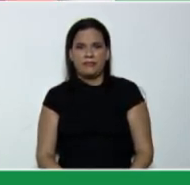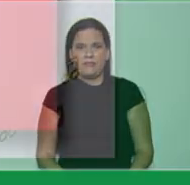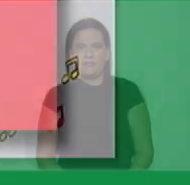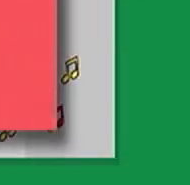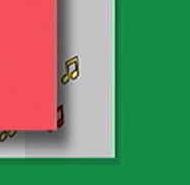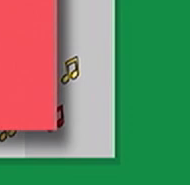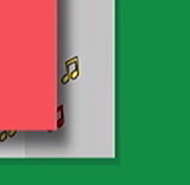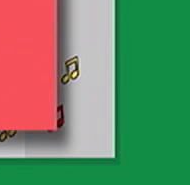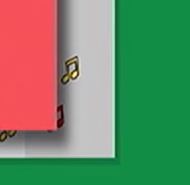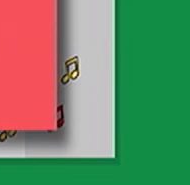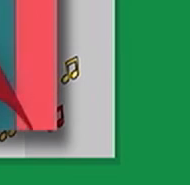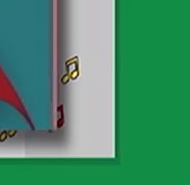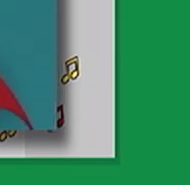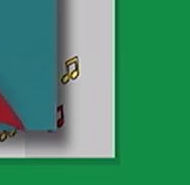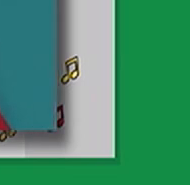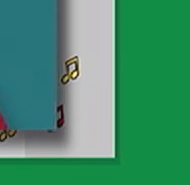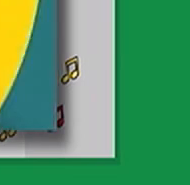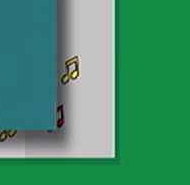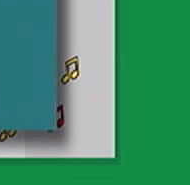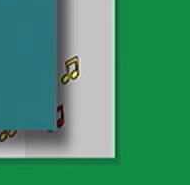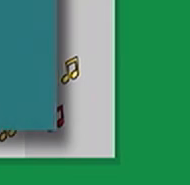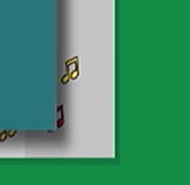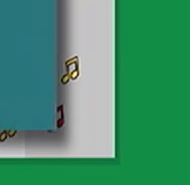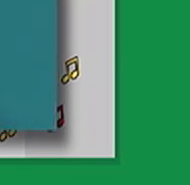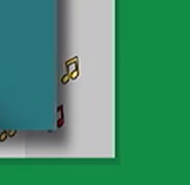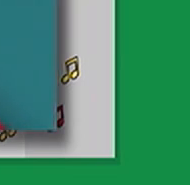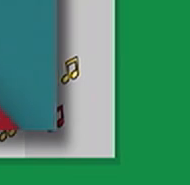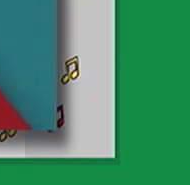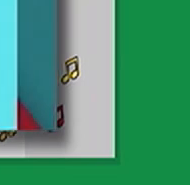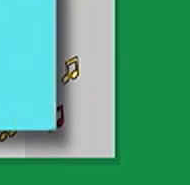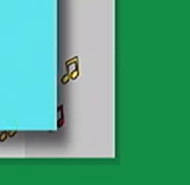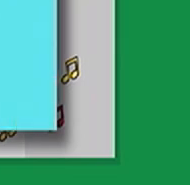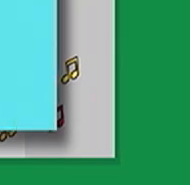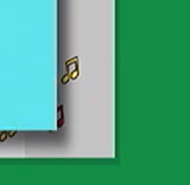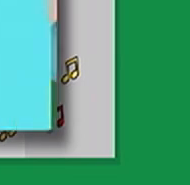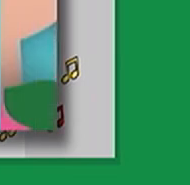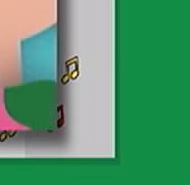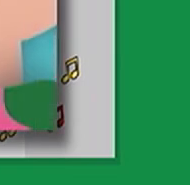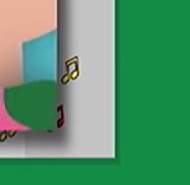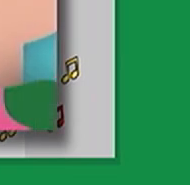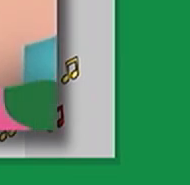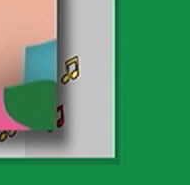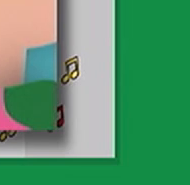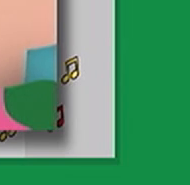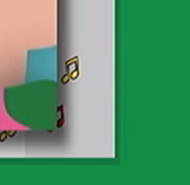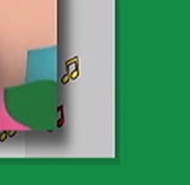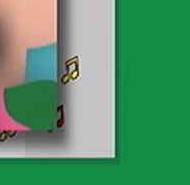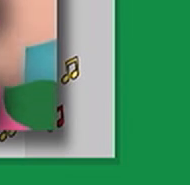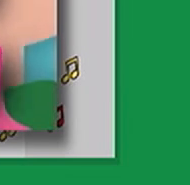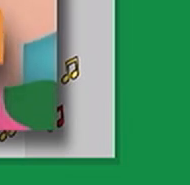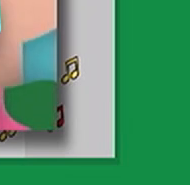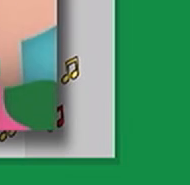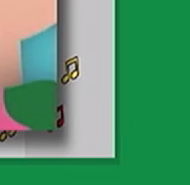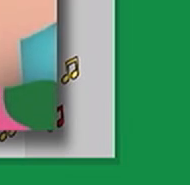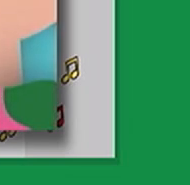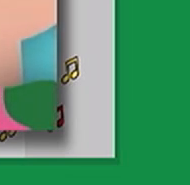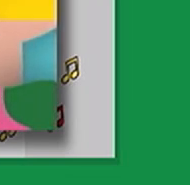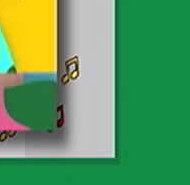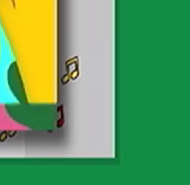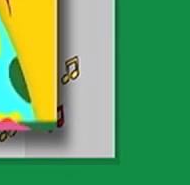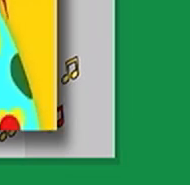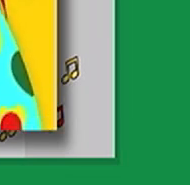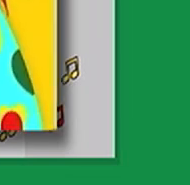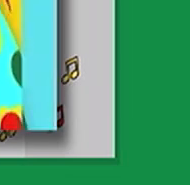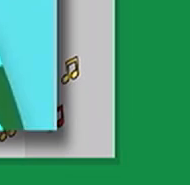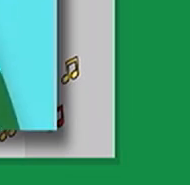Allí hay una niñita, así, así, de ojos redonditos y rojas mejillas, así, así, con